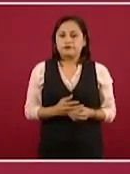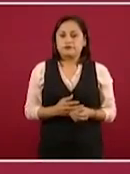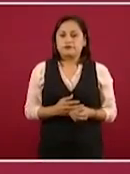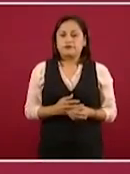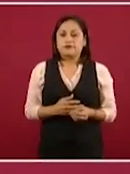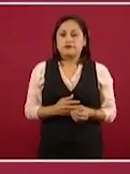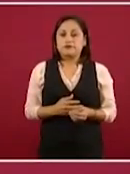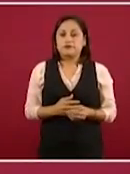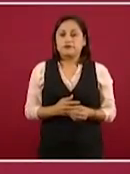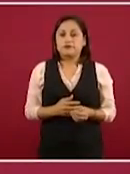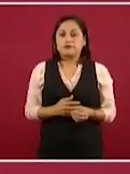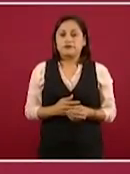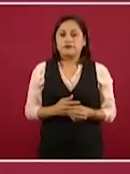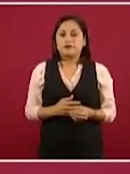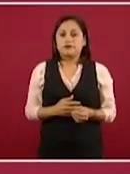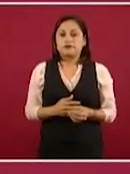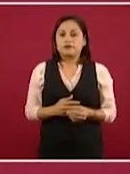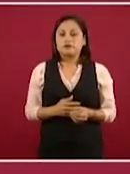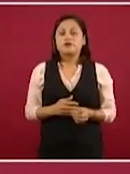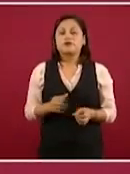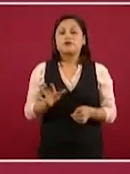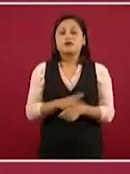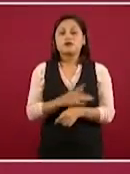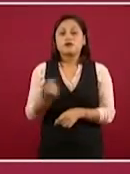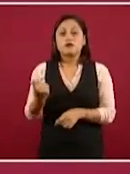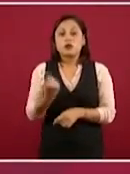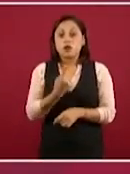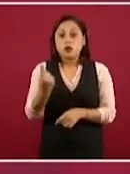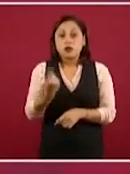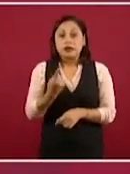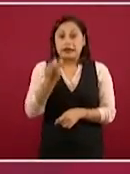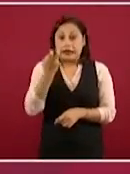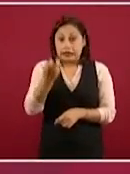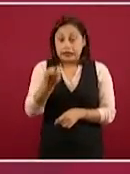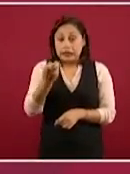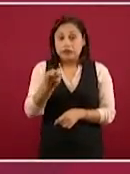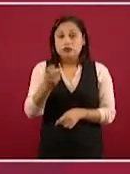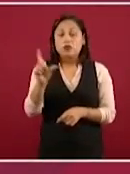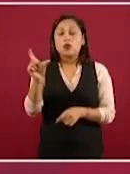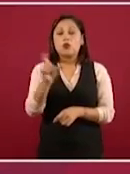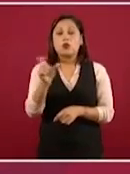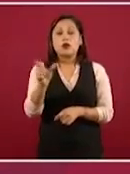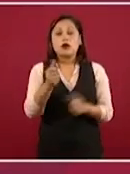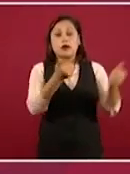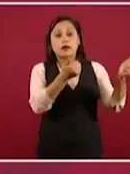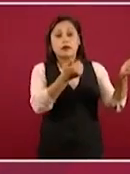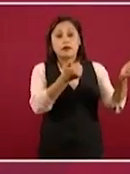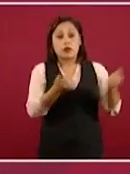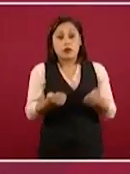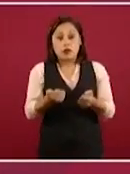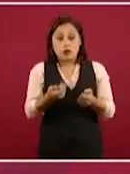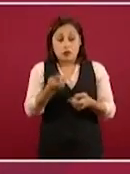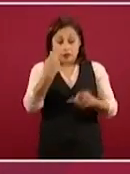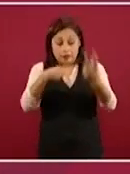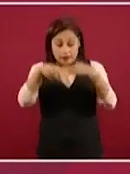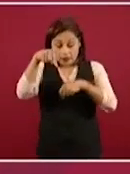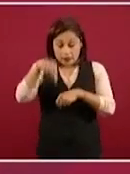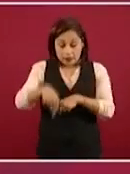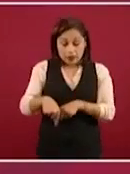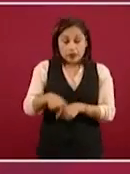fue una violación flagrante a nuestra soberanía que causó mucho daño,